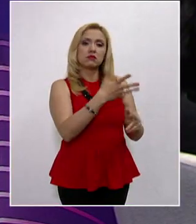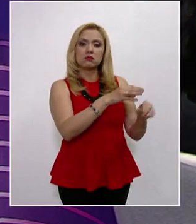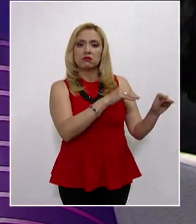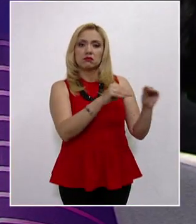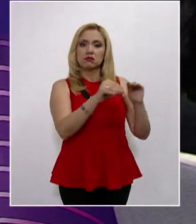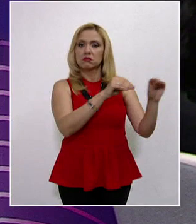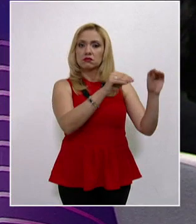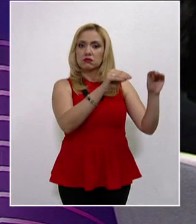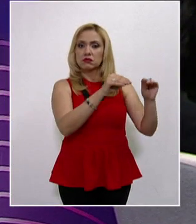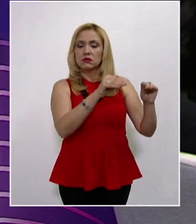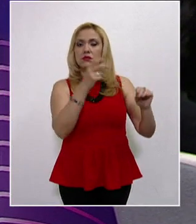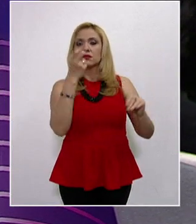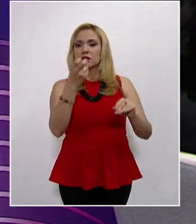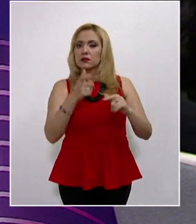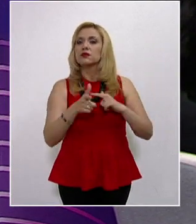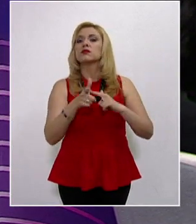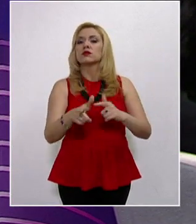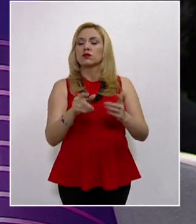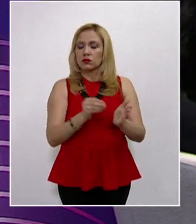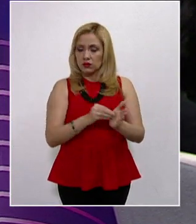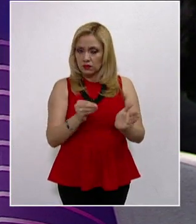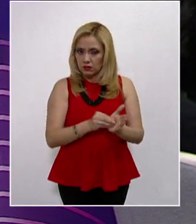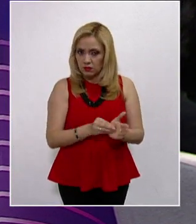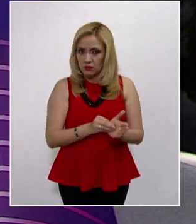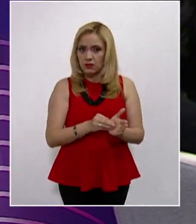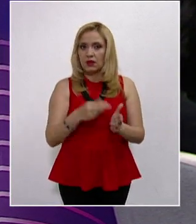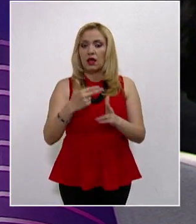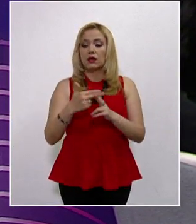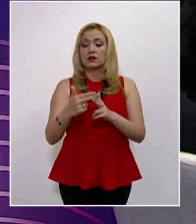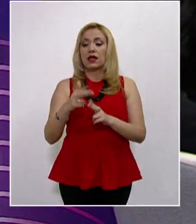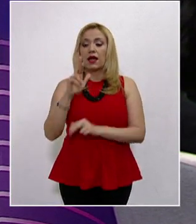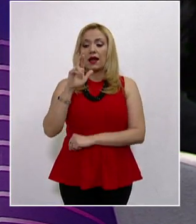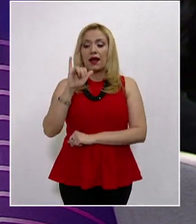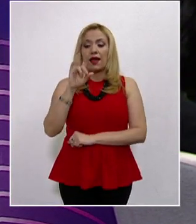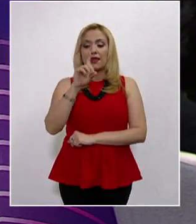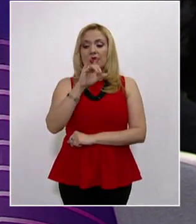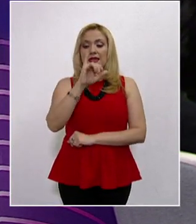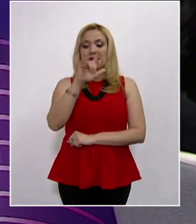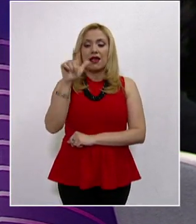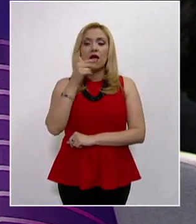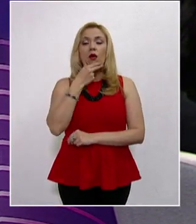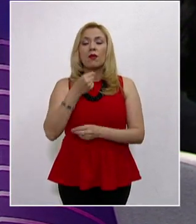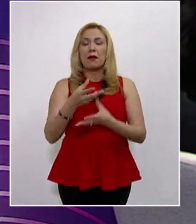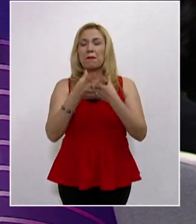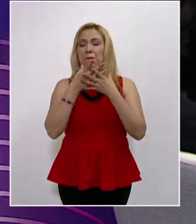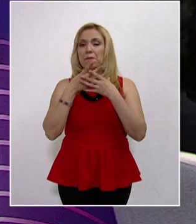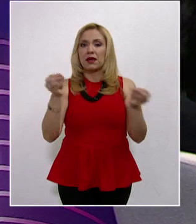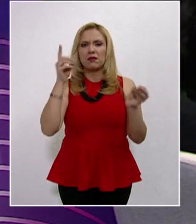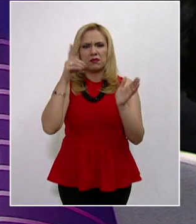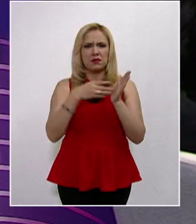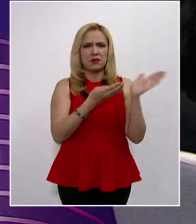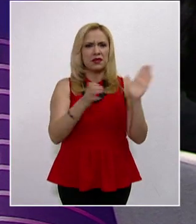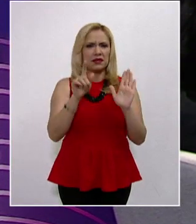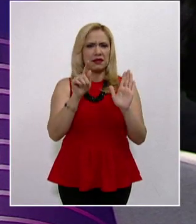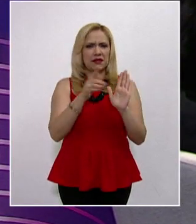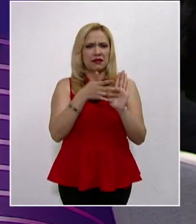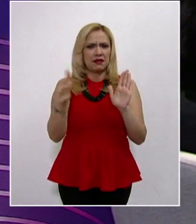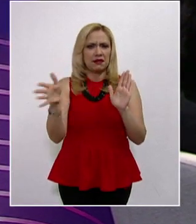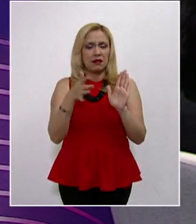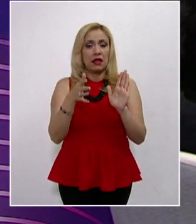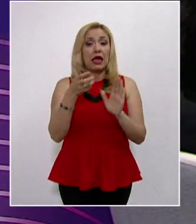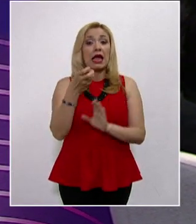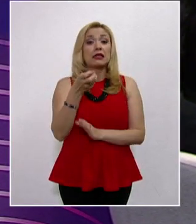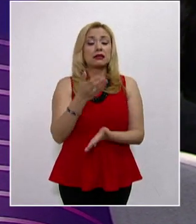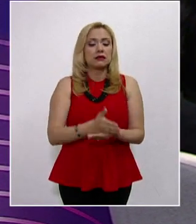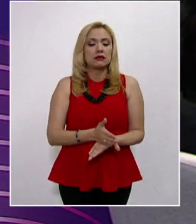esta interpretación persiste hasta Radilla. Y no obstante, viene la sentencia y me parece que hay otra vez una regresión, porque lo que estamos